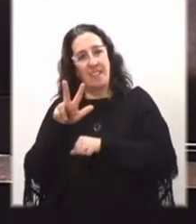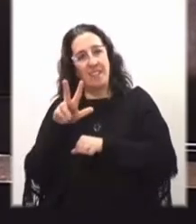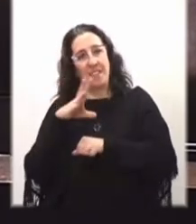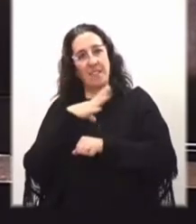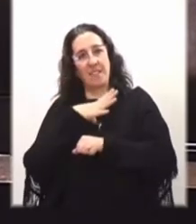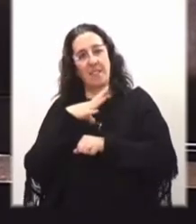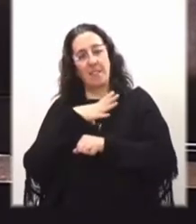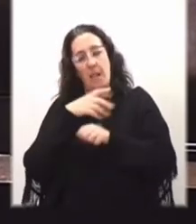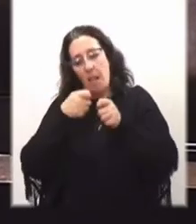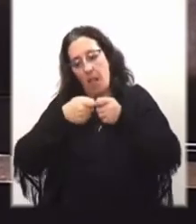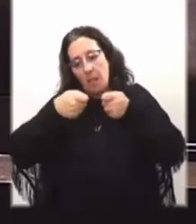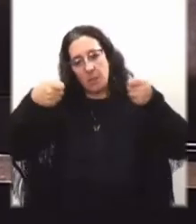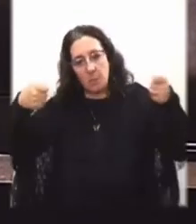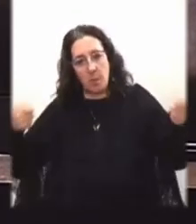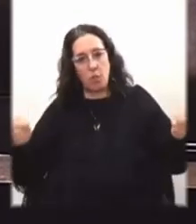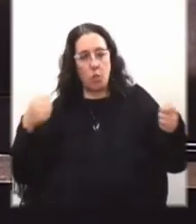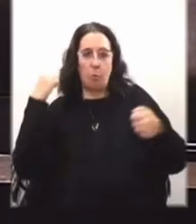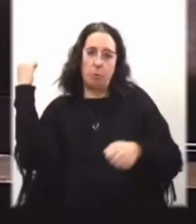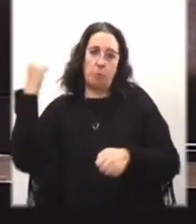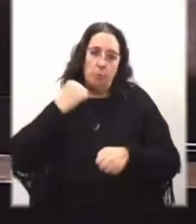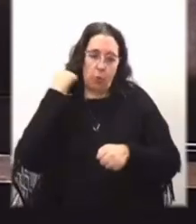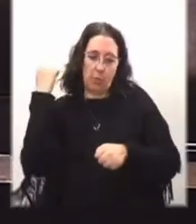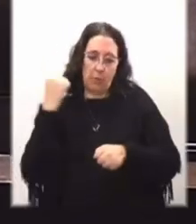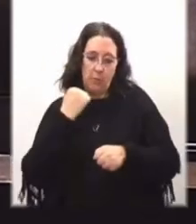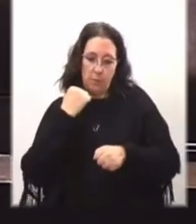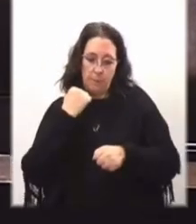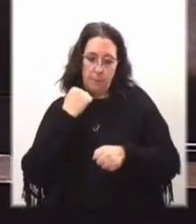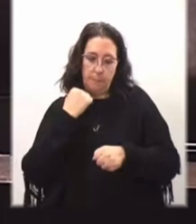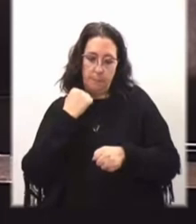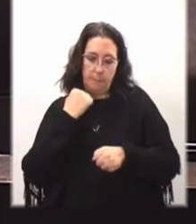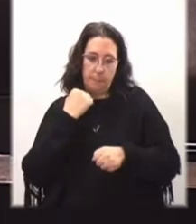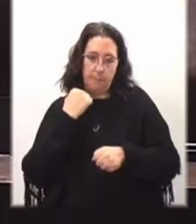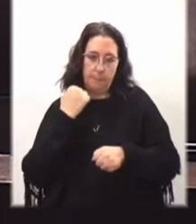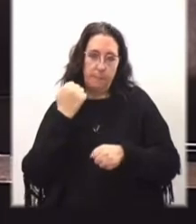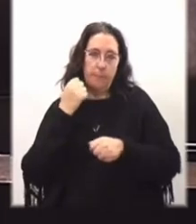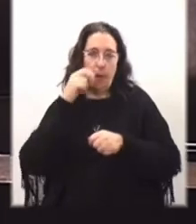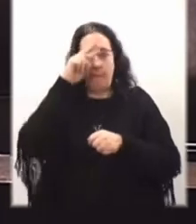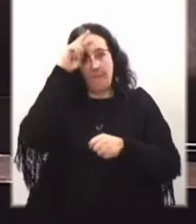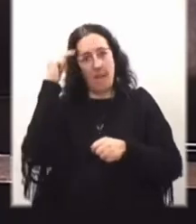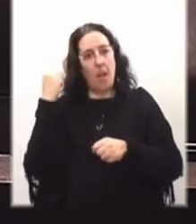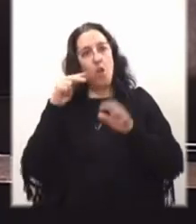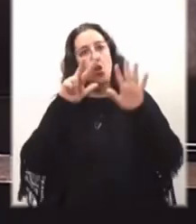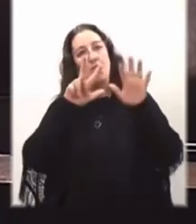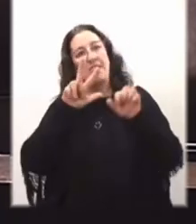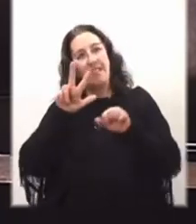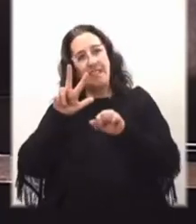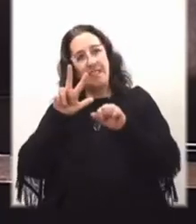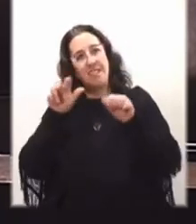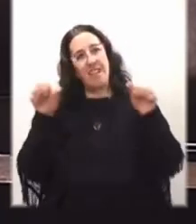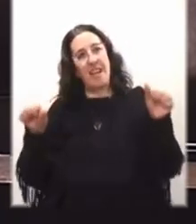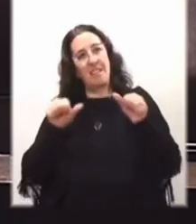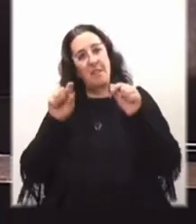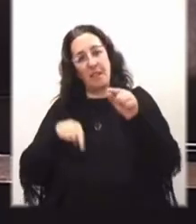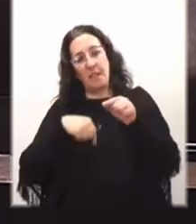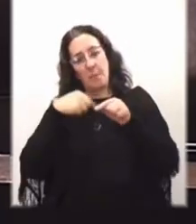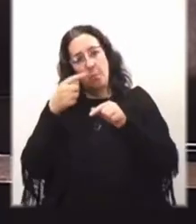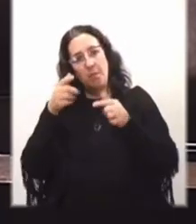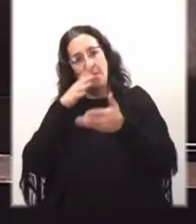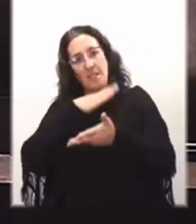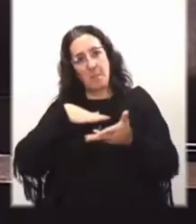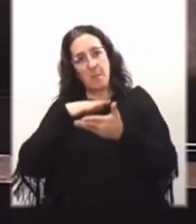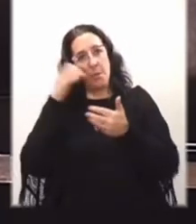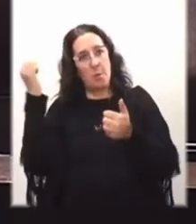una expansión muy importante. Bueno, en realidad, en el verano del 83 hace una actividad que después le genera una expansión muy importante, que son las